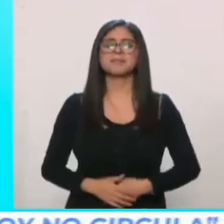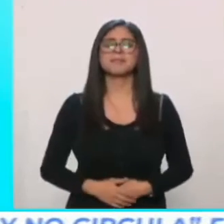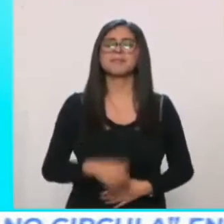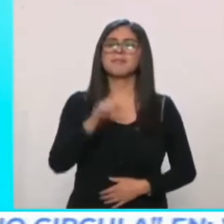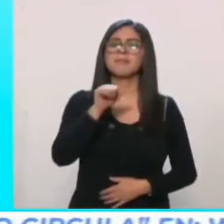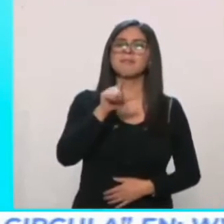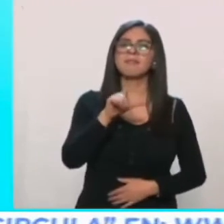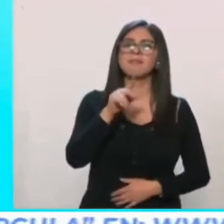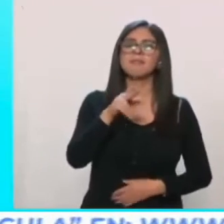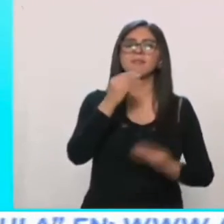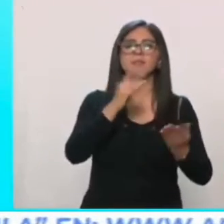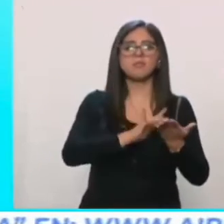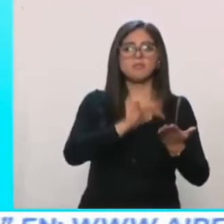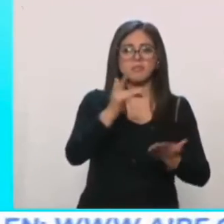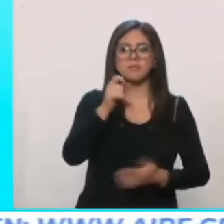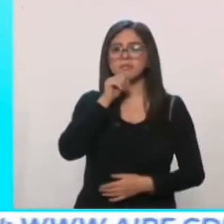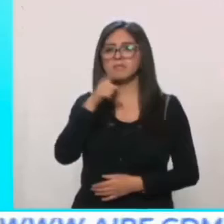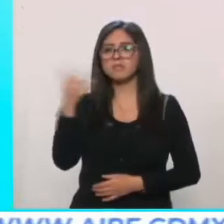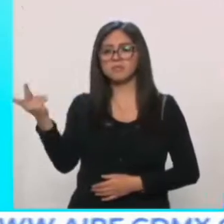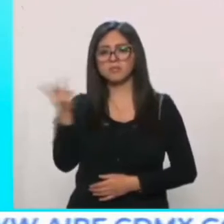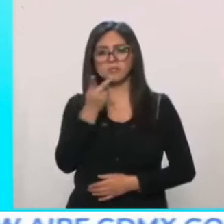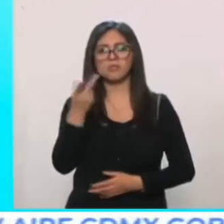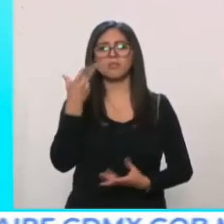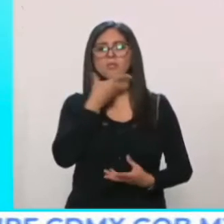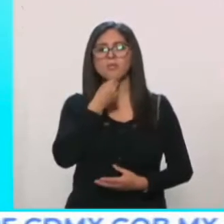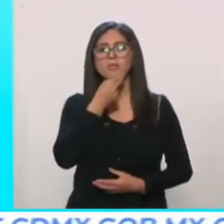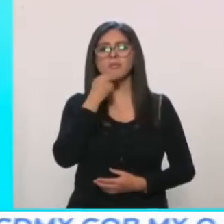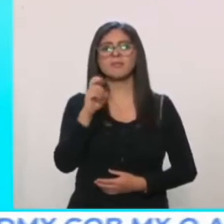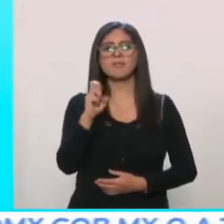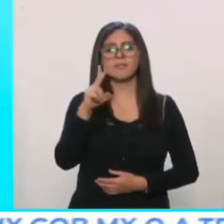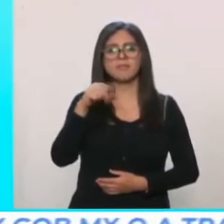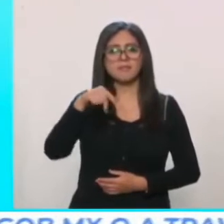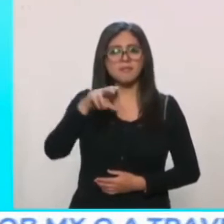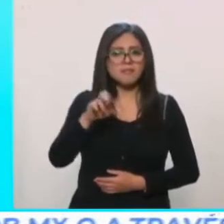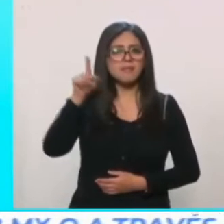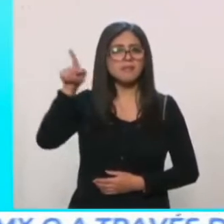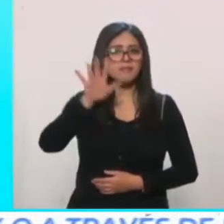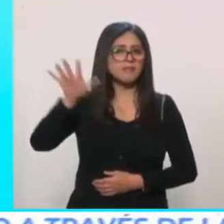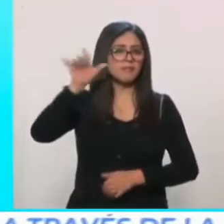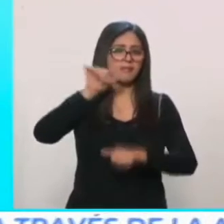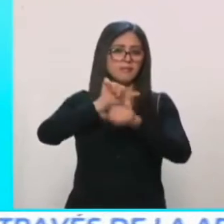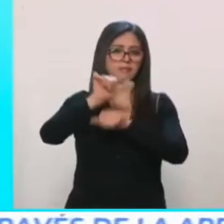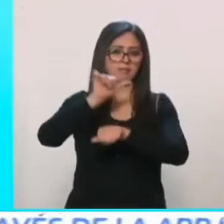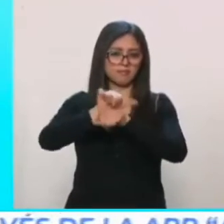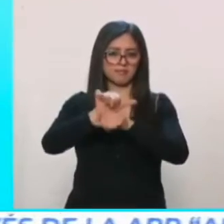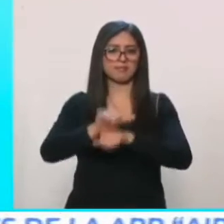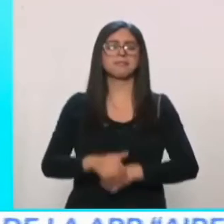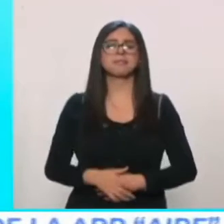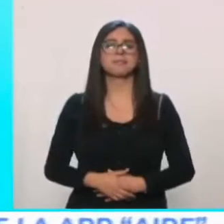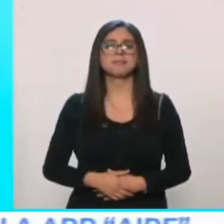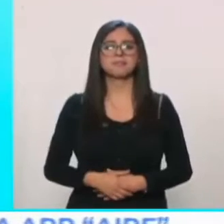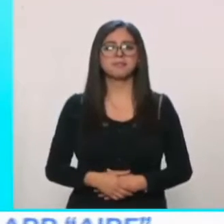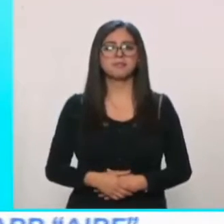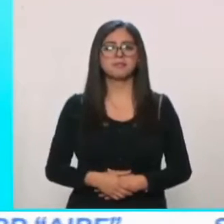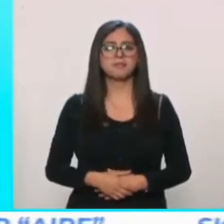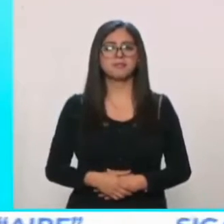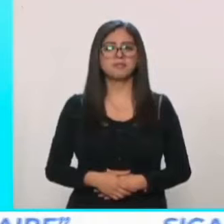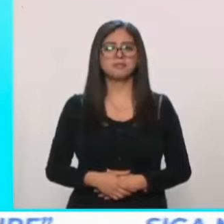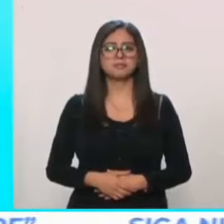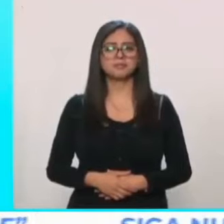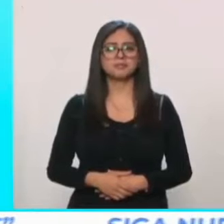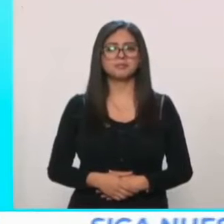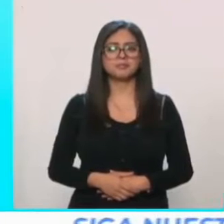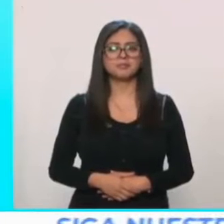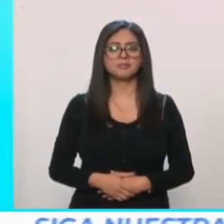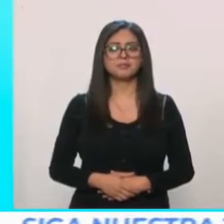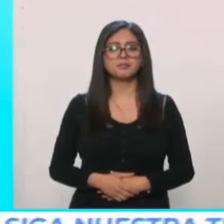mi homólogo, al señor ministro Enrique Abogadro desde Argentina. Mira, lo más importante es que